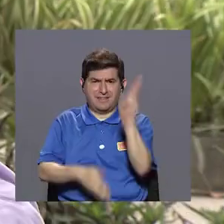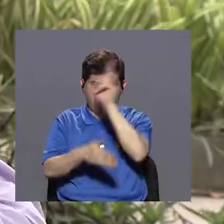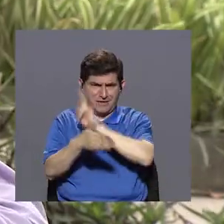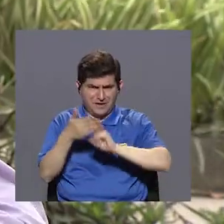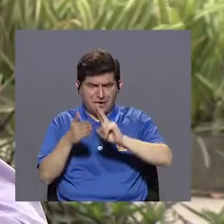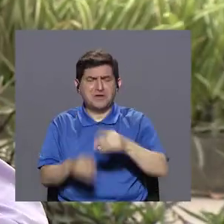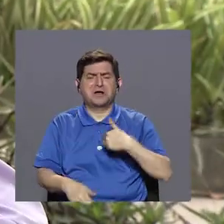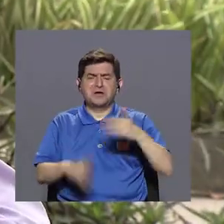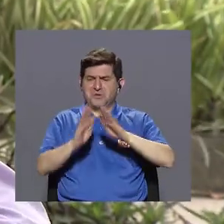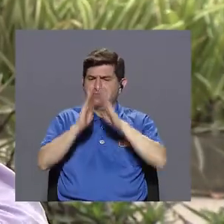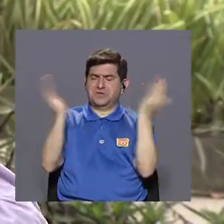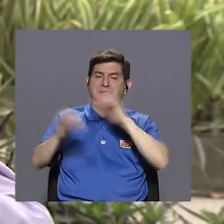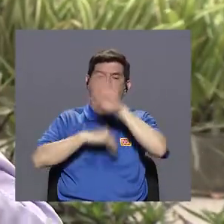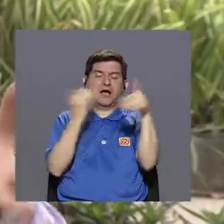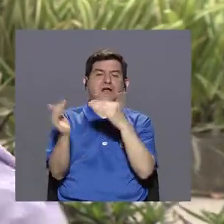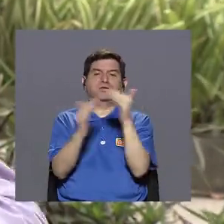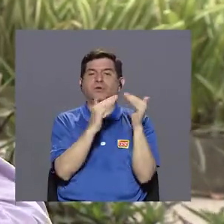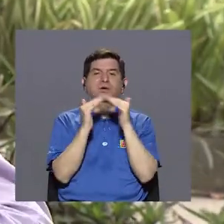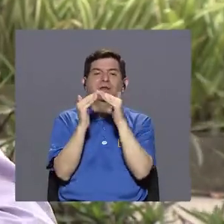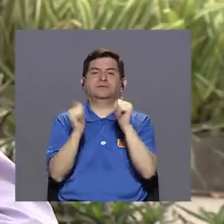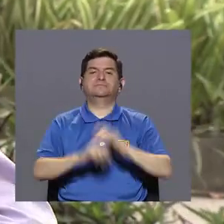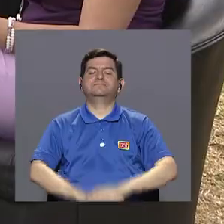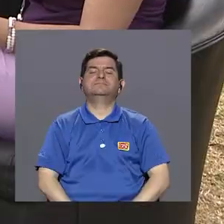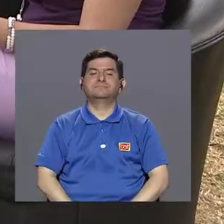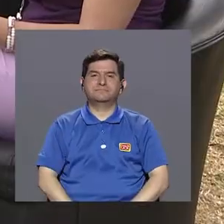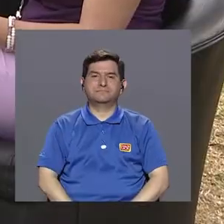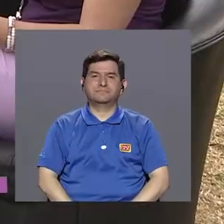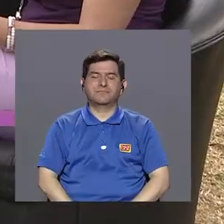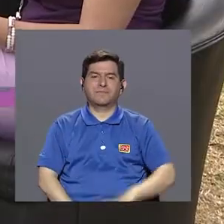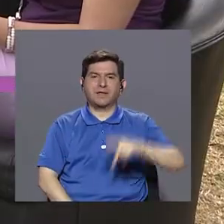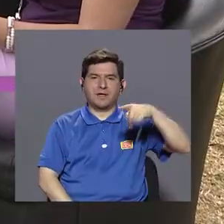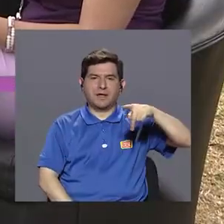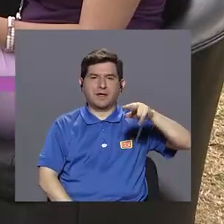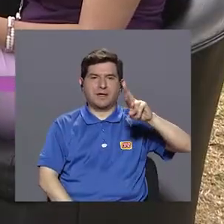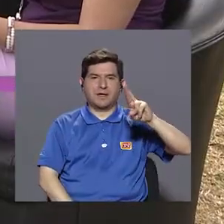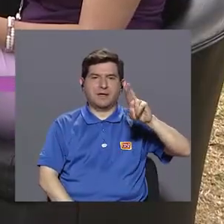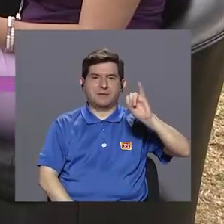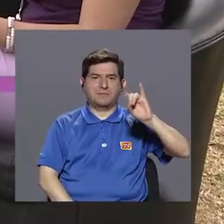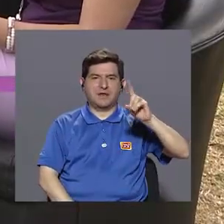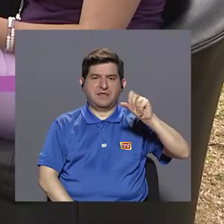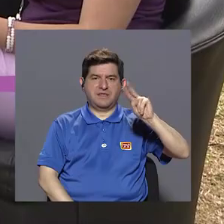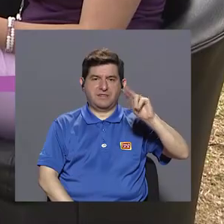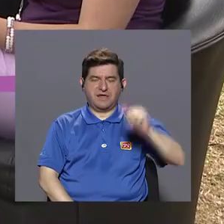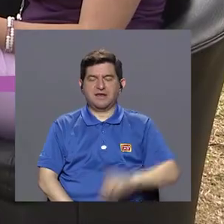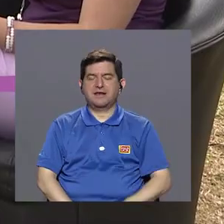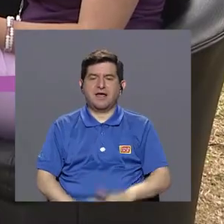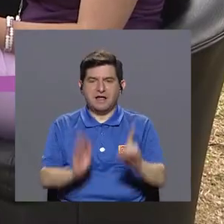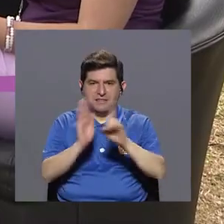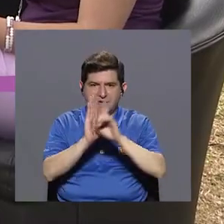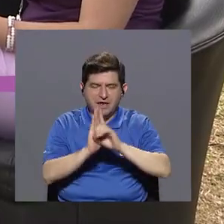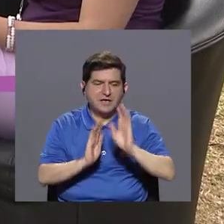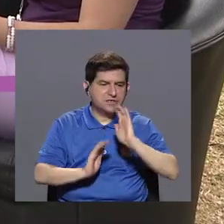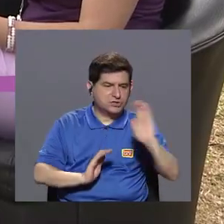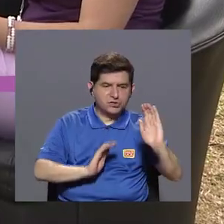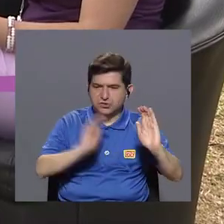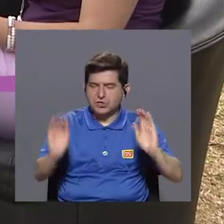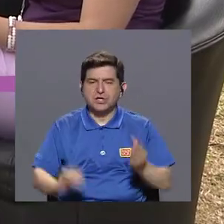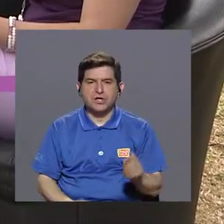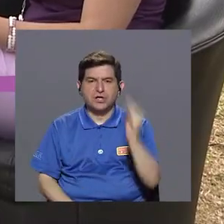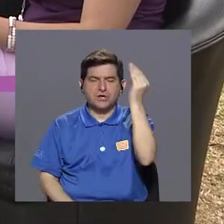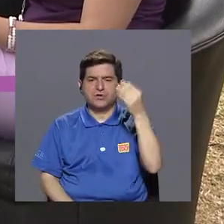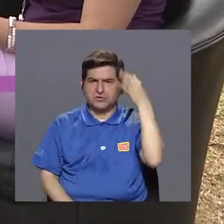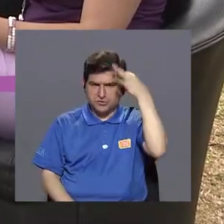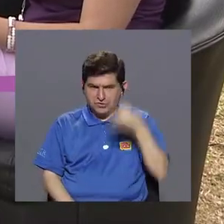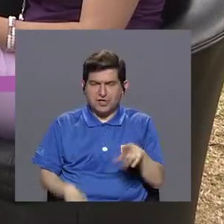La universidad lo tiene abierto para toda la comunidad. El PRIDENA también trabaja con los derechos de los niños y los